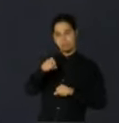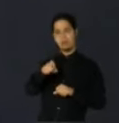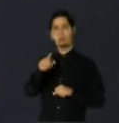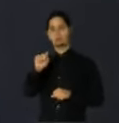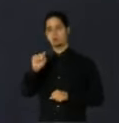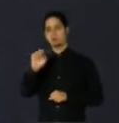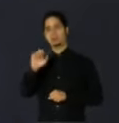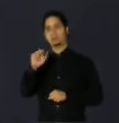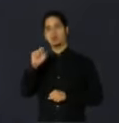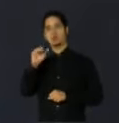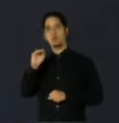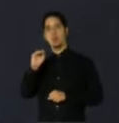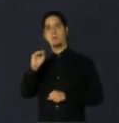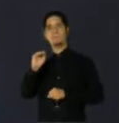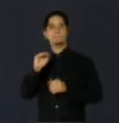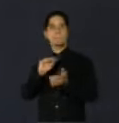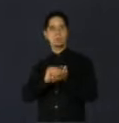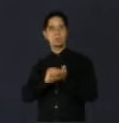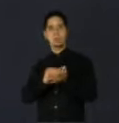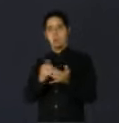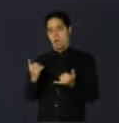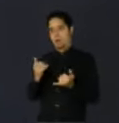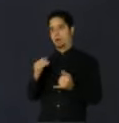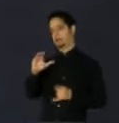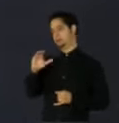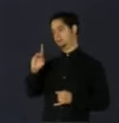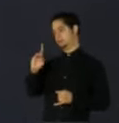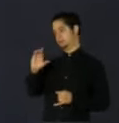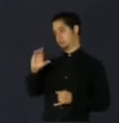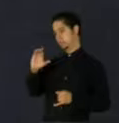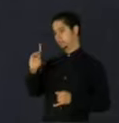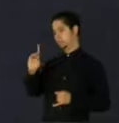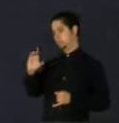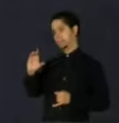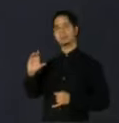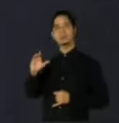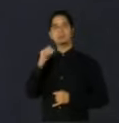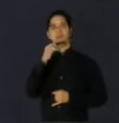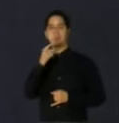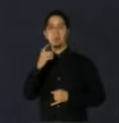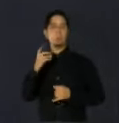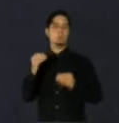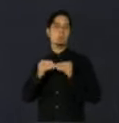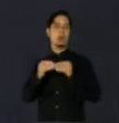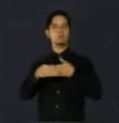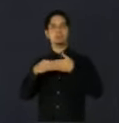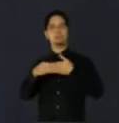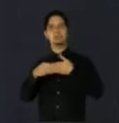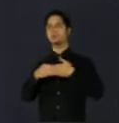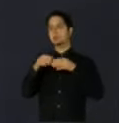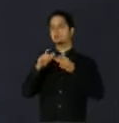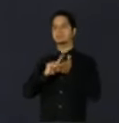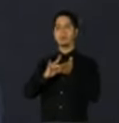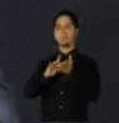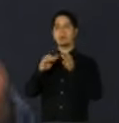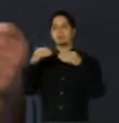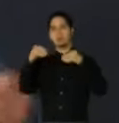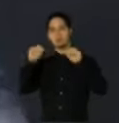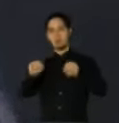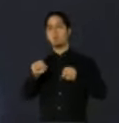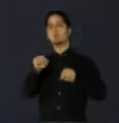tecnólogo médico. Ahora el CDC liberó un poco esta regulación, incluyendo a farmacéuticos que pueden hacer la prueba. Y una de las cosas que